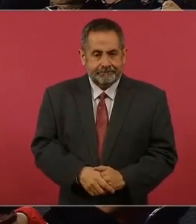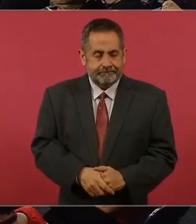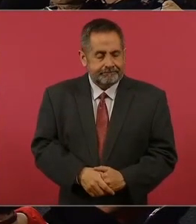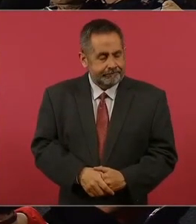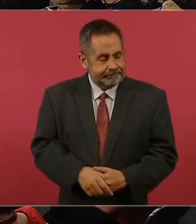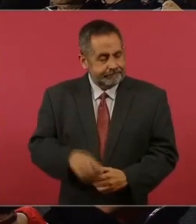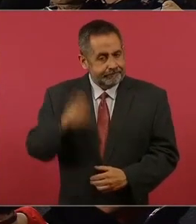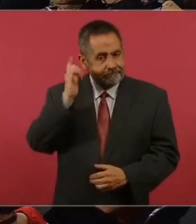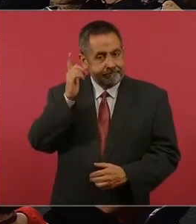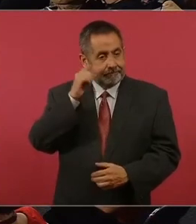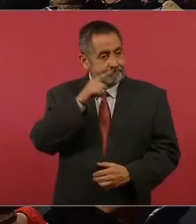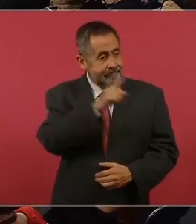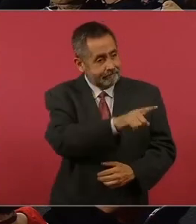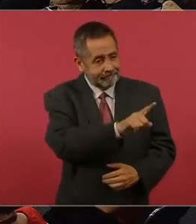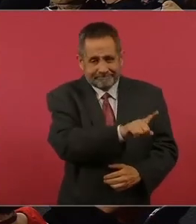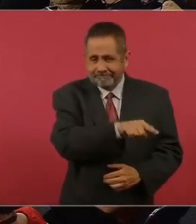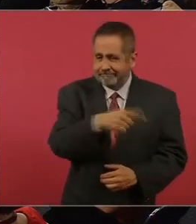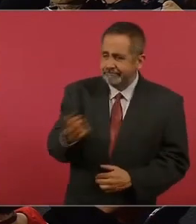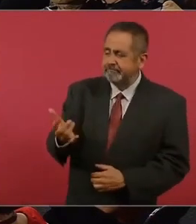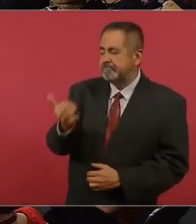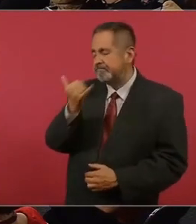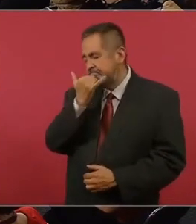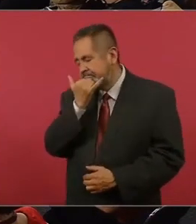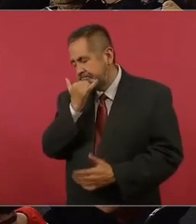Ojalá y ofrecieran disculpa.